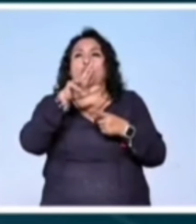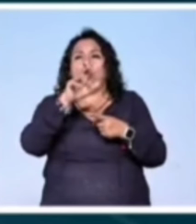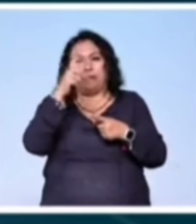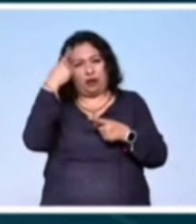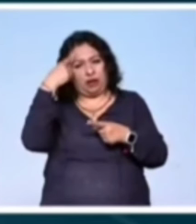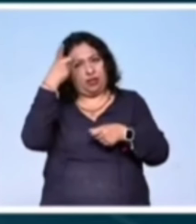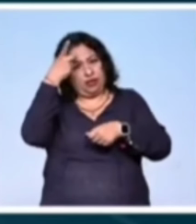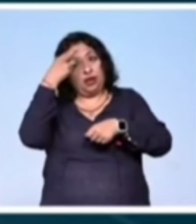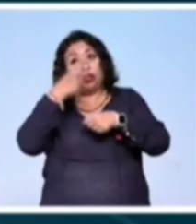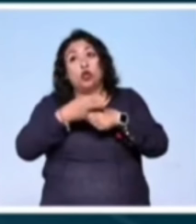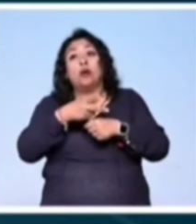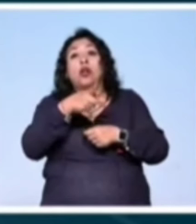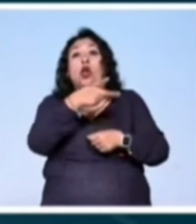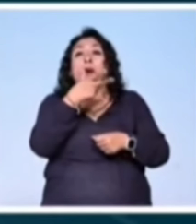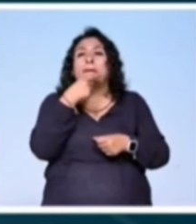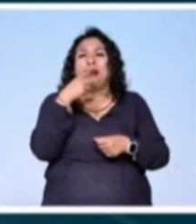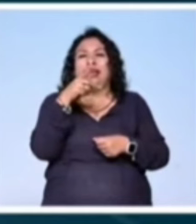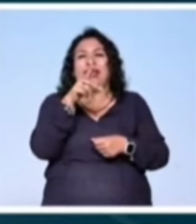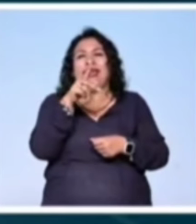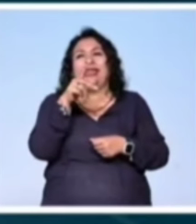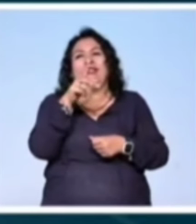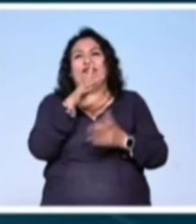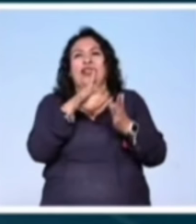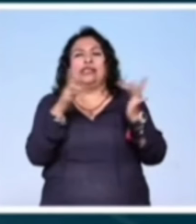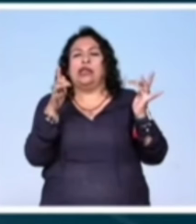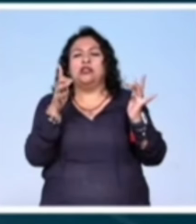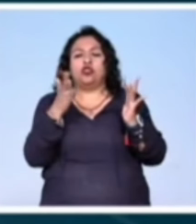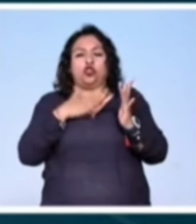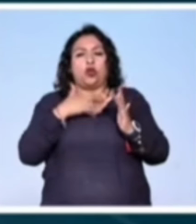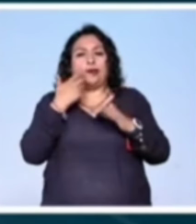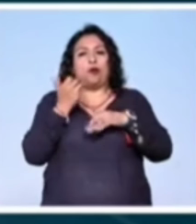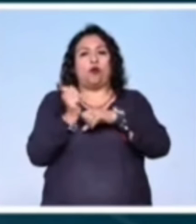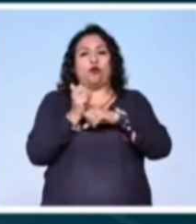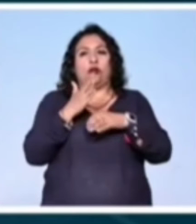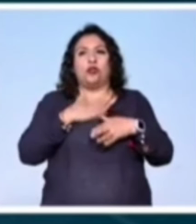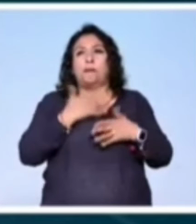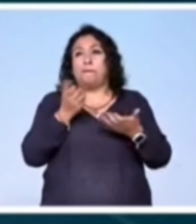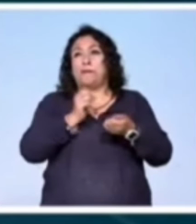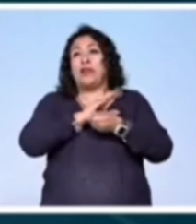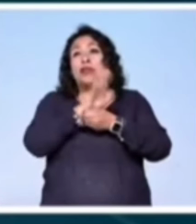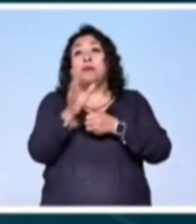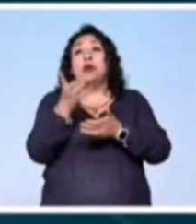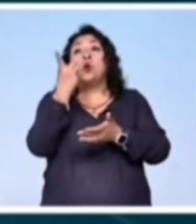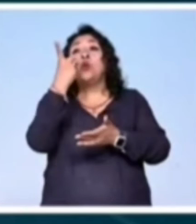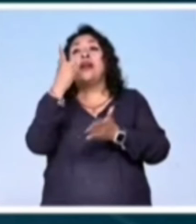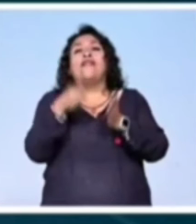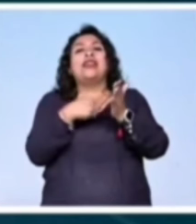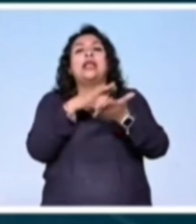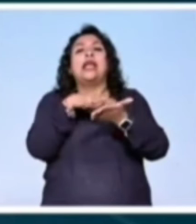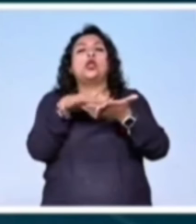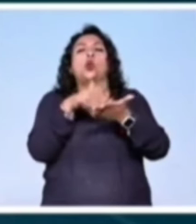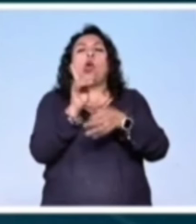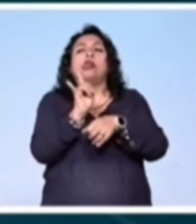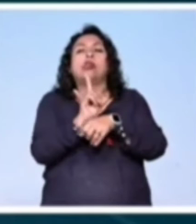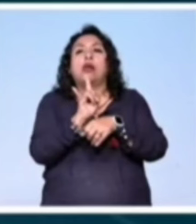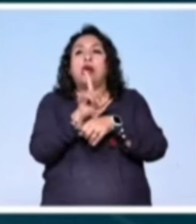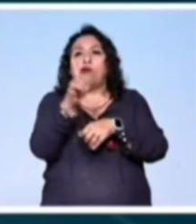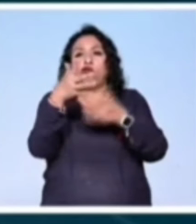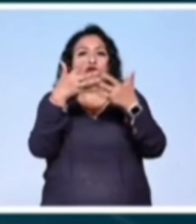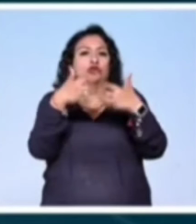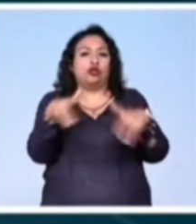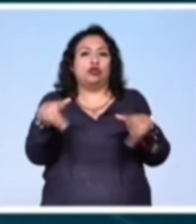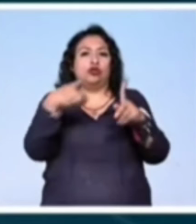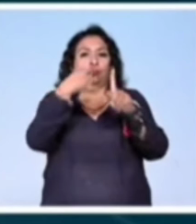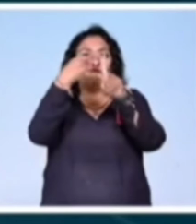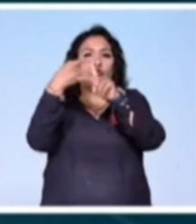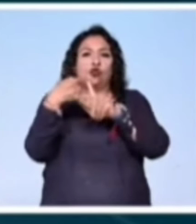que lo dirigiera, pero el dramaturgo y director francés optó por actuarlo. Por la pandemia solo se hizo una lectura dramatizada y una función por